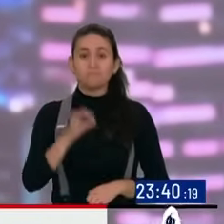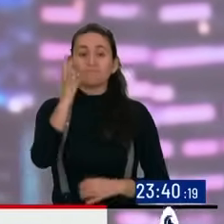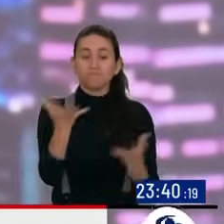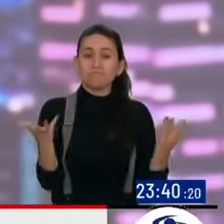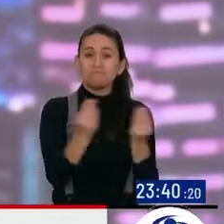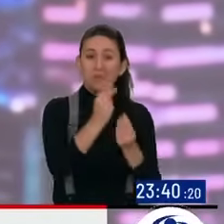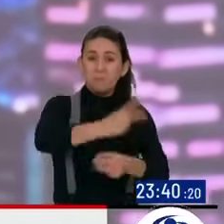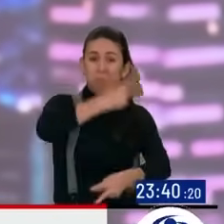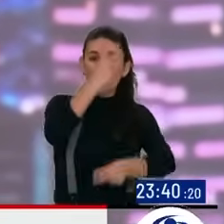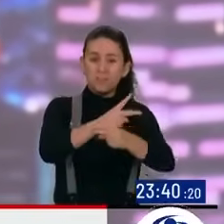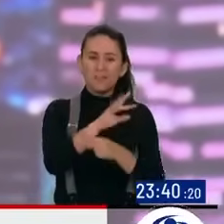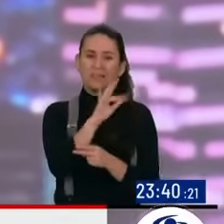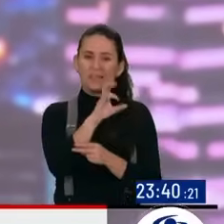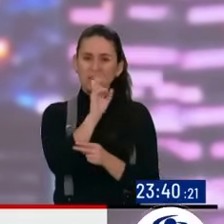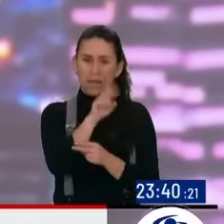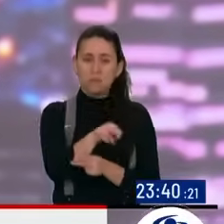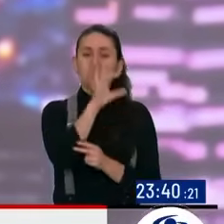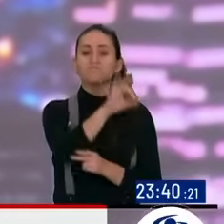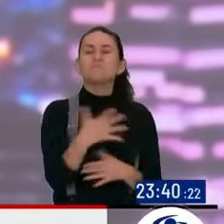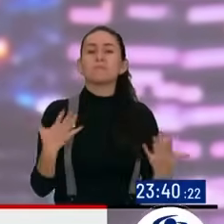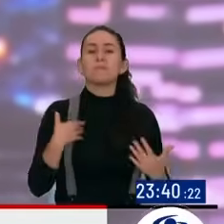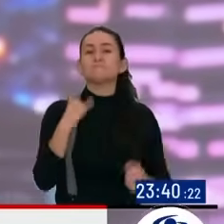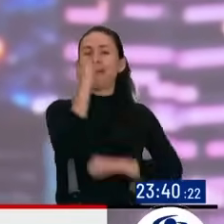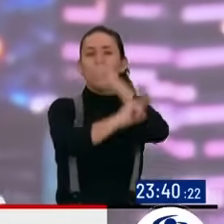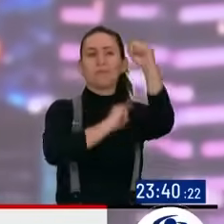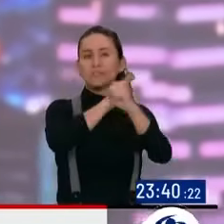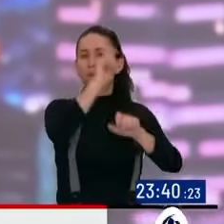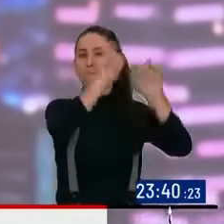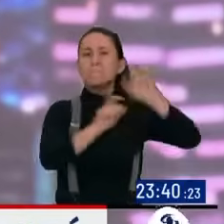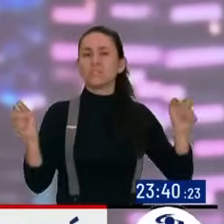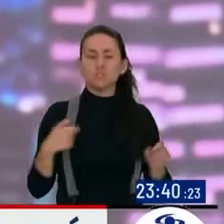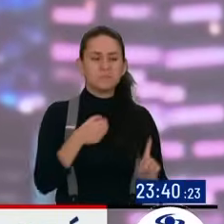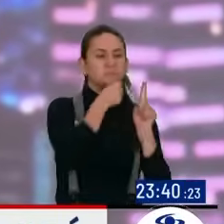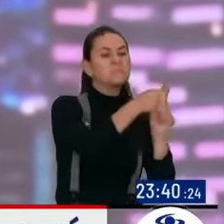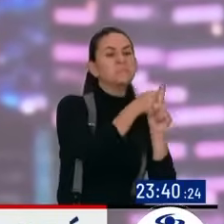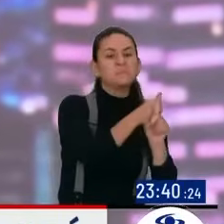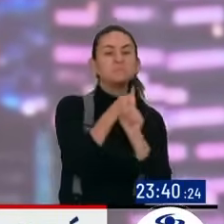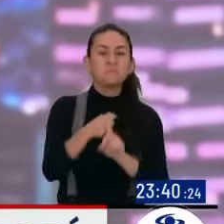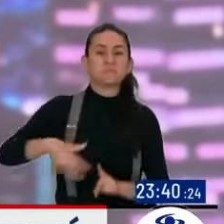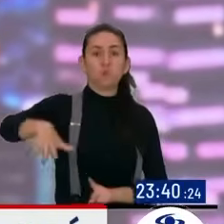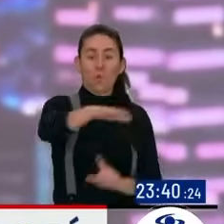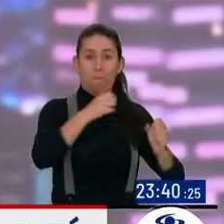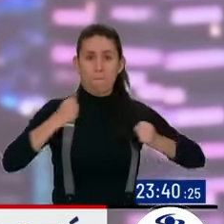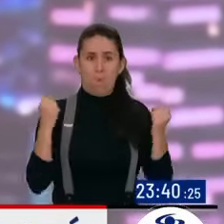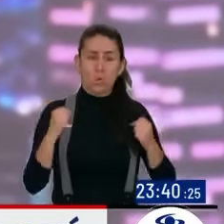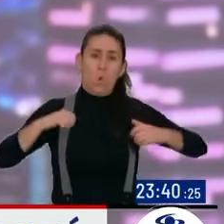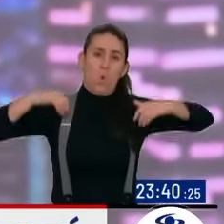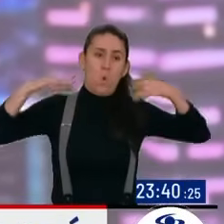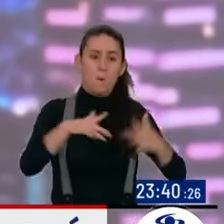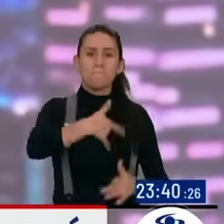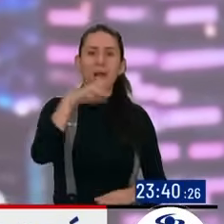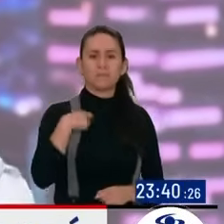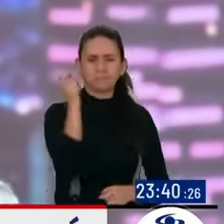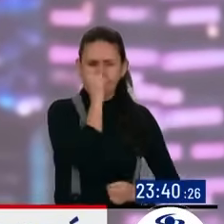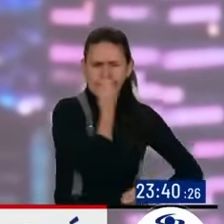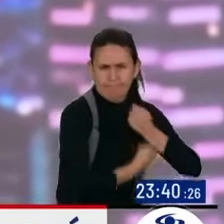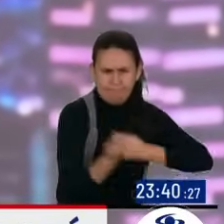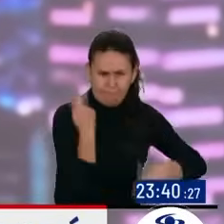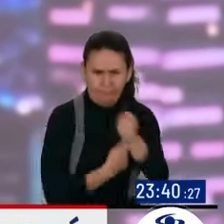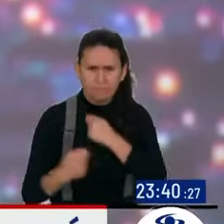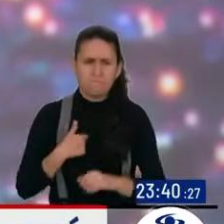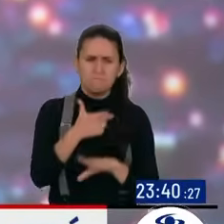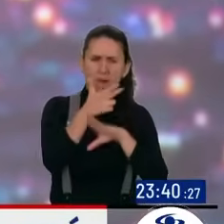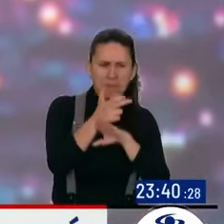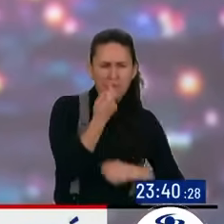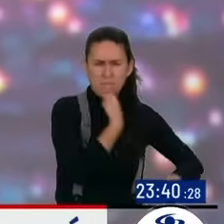Aragua. Está liderado por extranjeros, está extorsionando a todo Bogotá. Es el que trafica con estupefacientes, es el que vende las